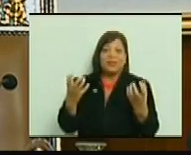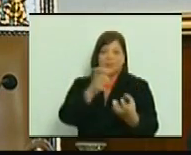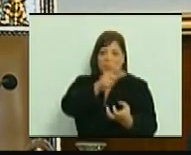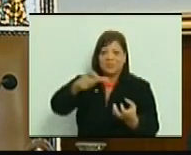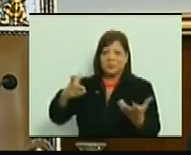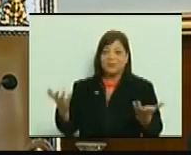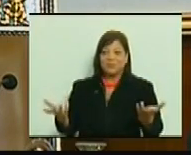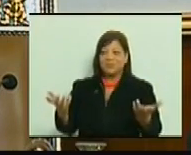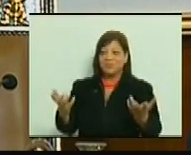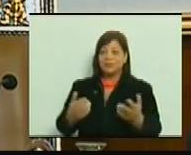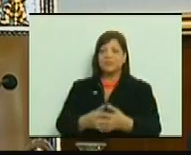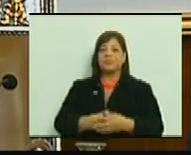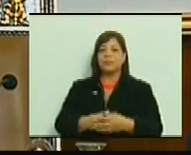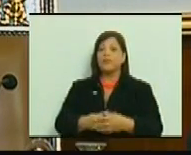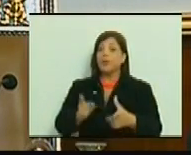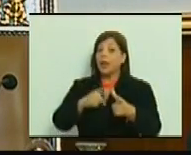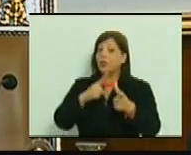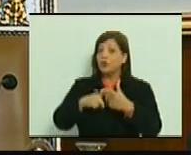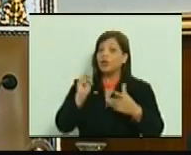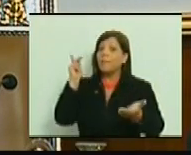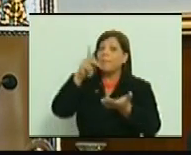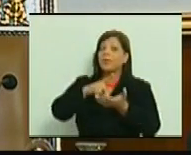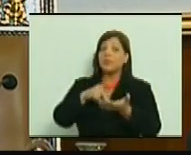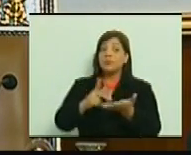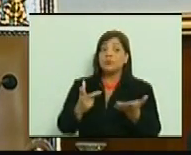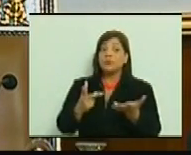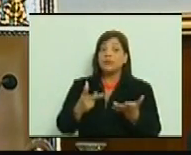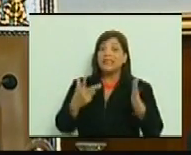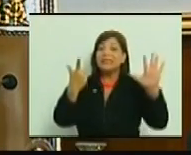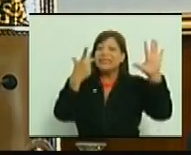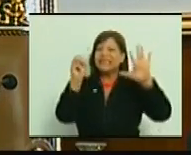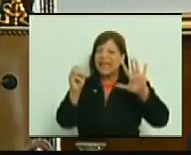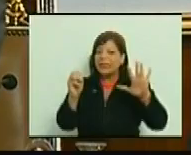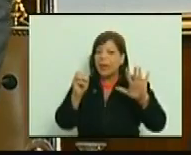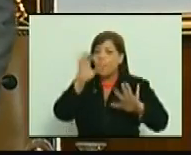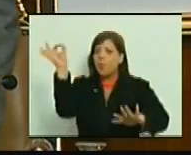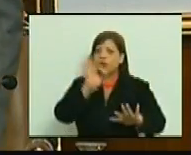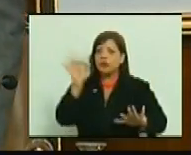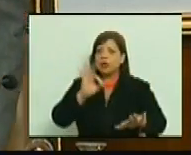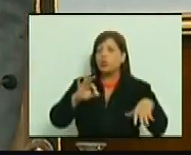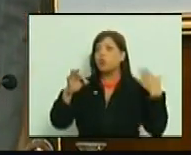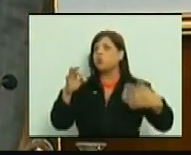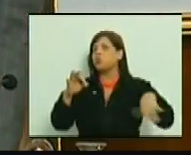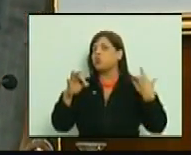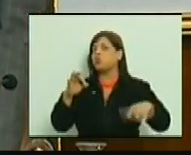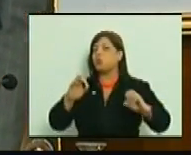regional. El hecho de que participara por encima del 60%, batiendo récord de